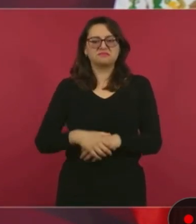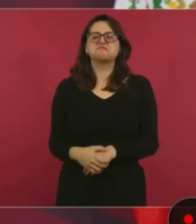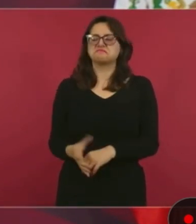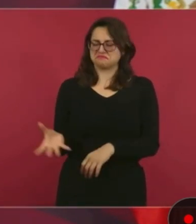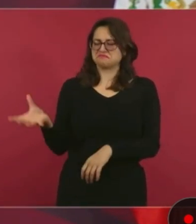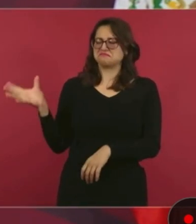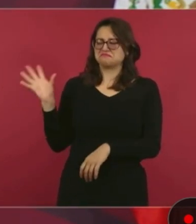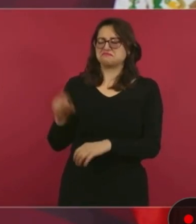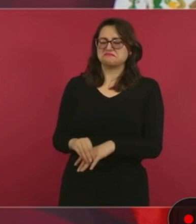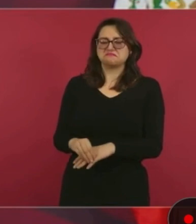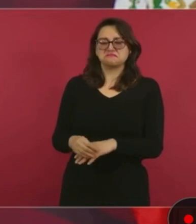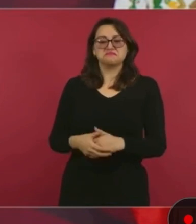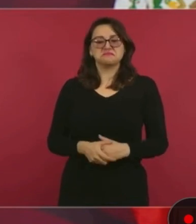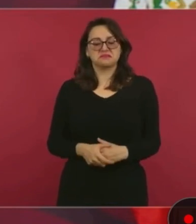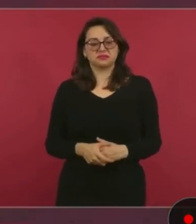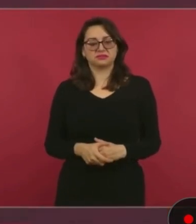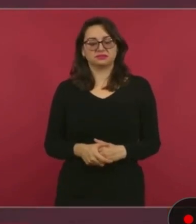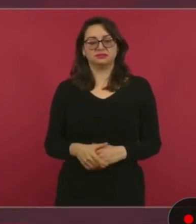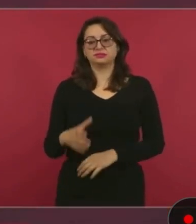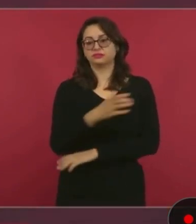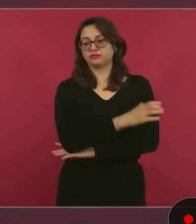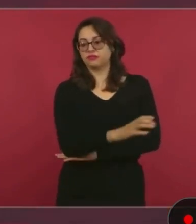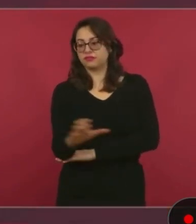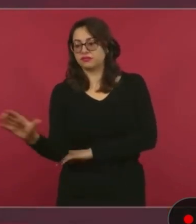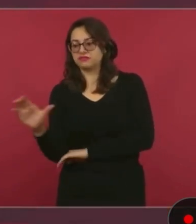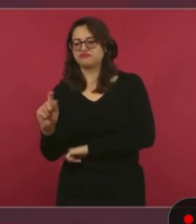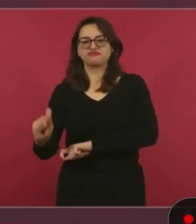permitieron la privatización del ejido,